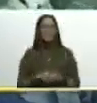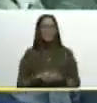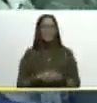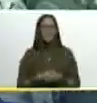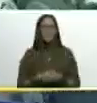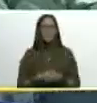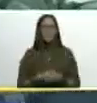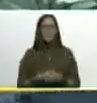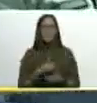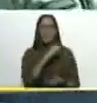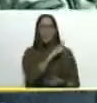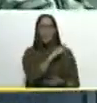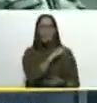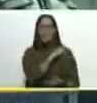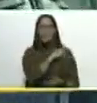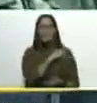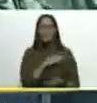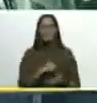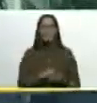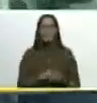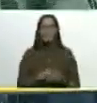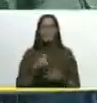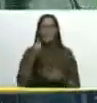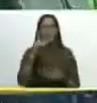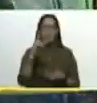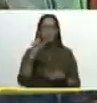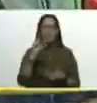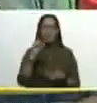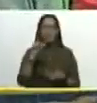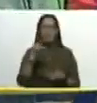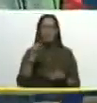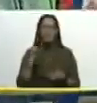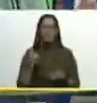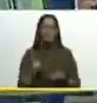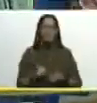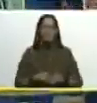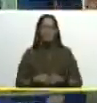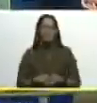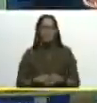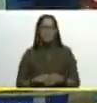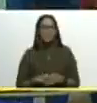almirante Azrat Abdel Had Suleiman Gutiérrez,